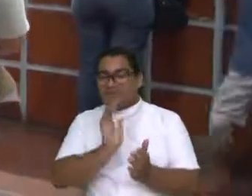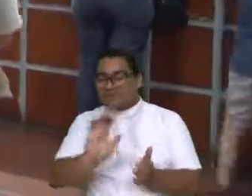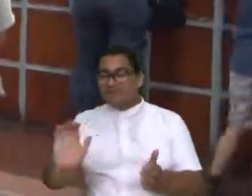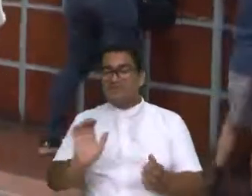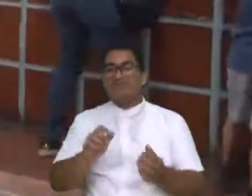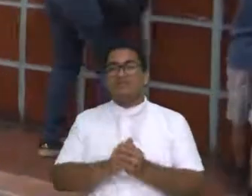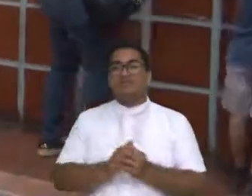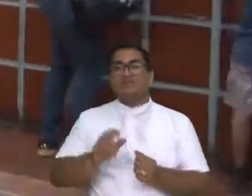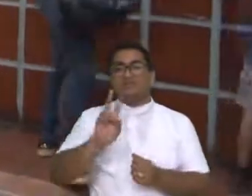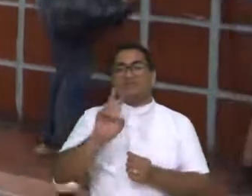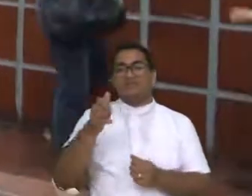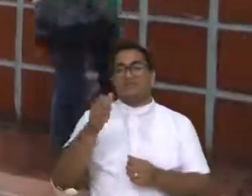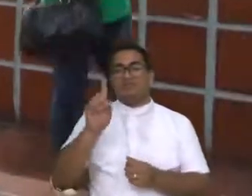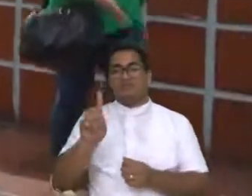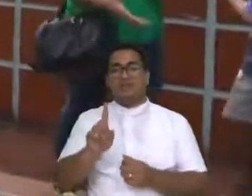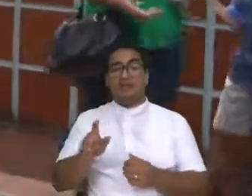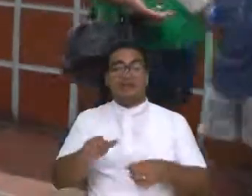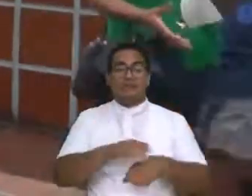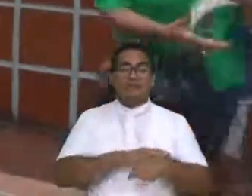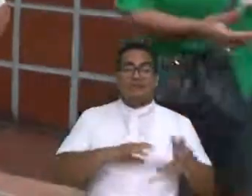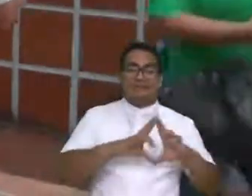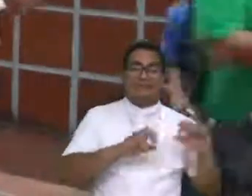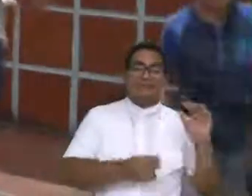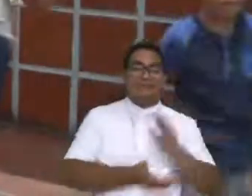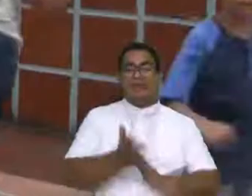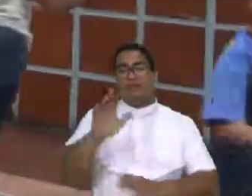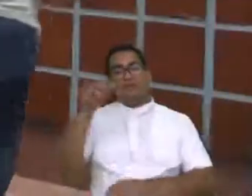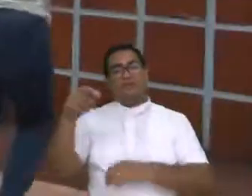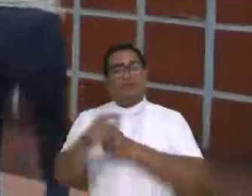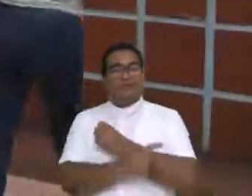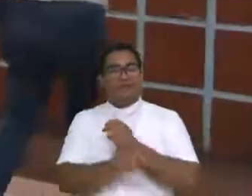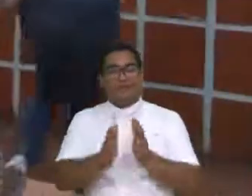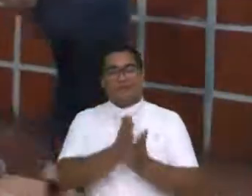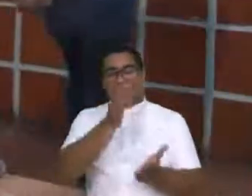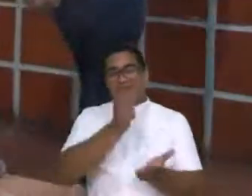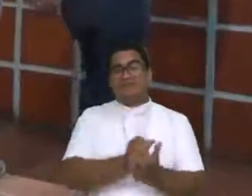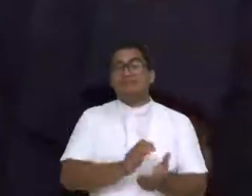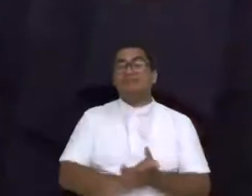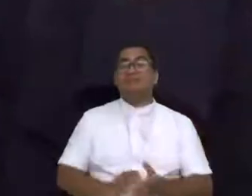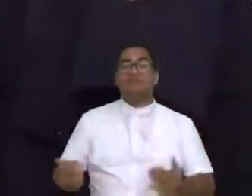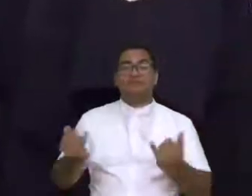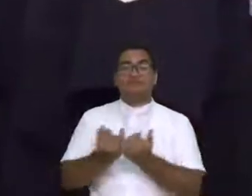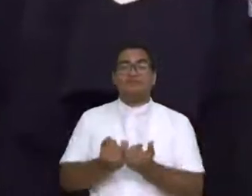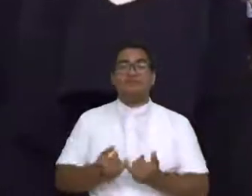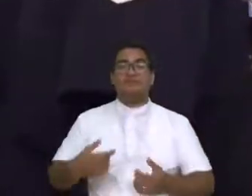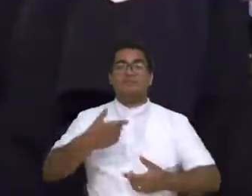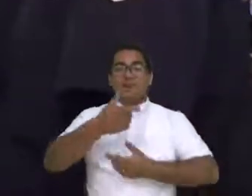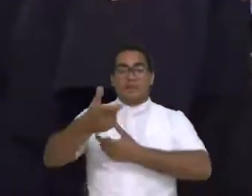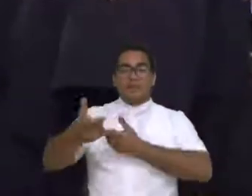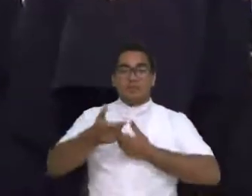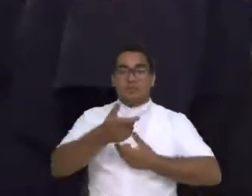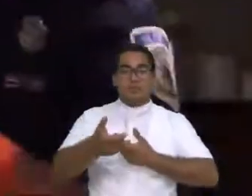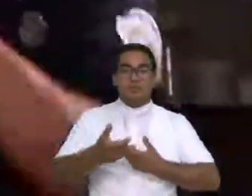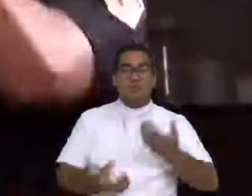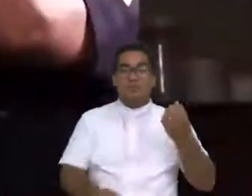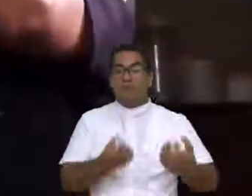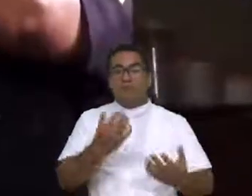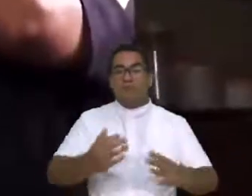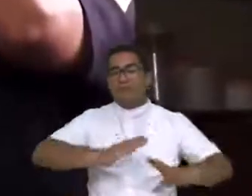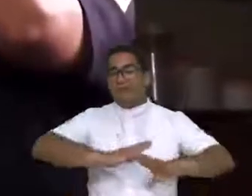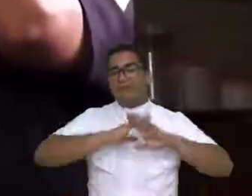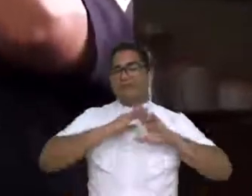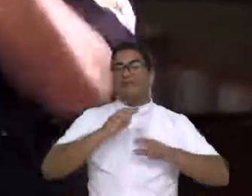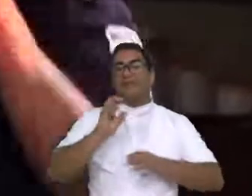261 certificados de movimiento migratorio. Igualmente, los bomberos unificados prestaron más de 3.600 servicios a nuestro